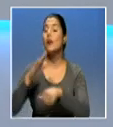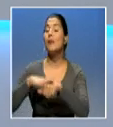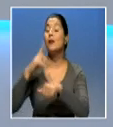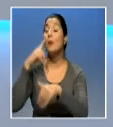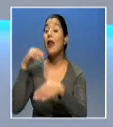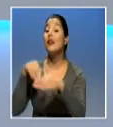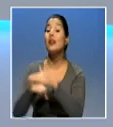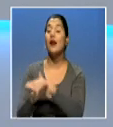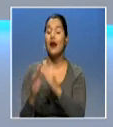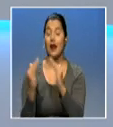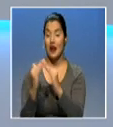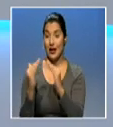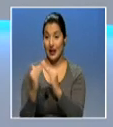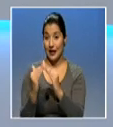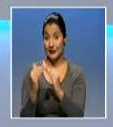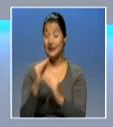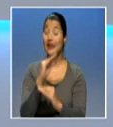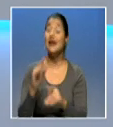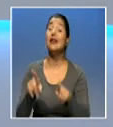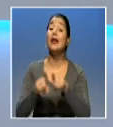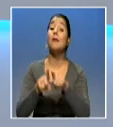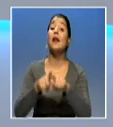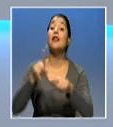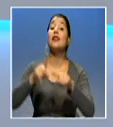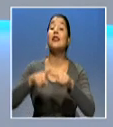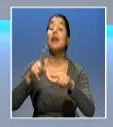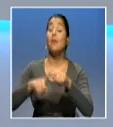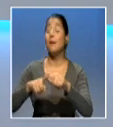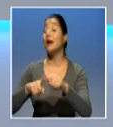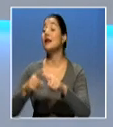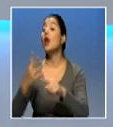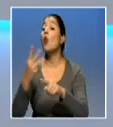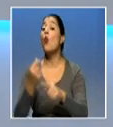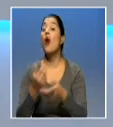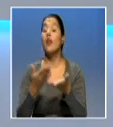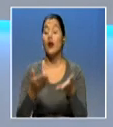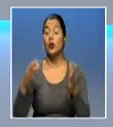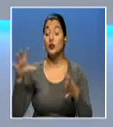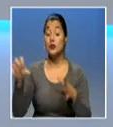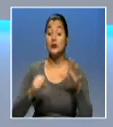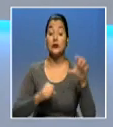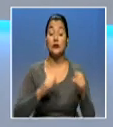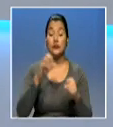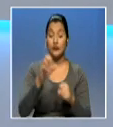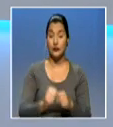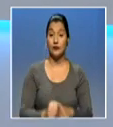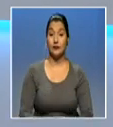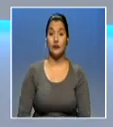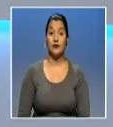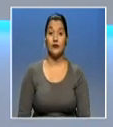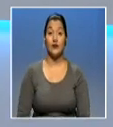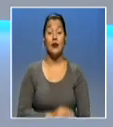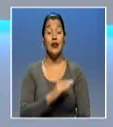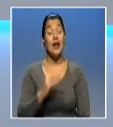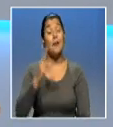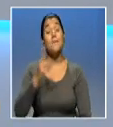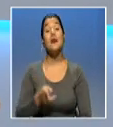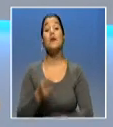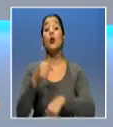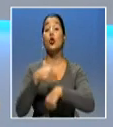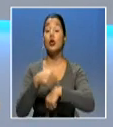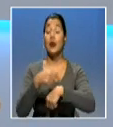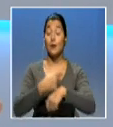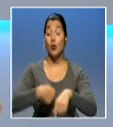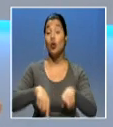allanamiento depende a su vez la validez del decomiso de toda la prueba que fue capturada en esas diligencias. Y a su vez de eso